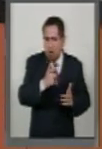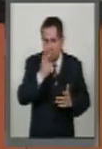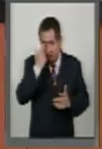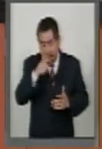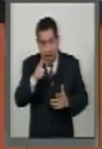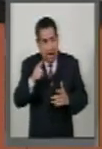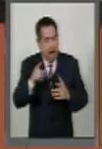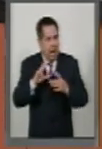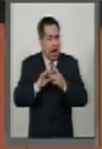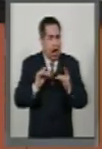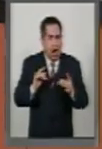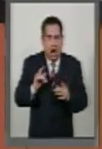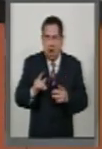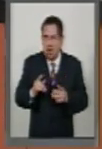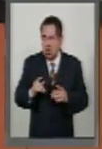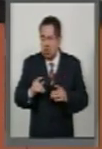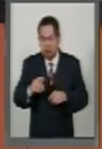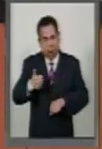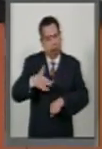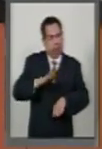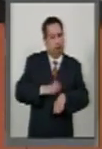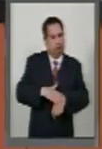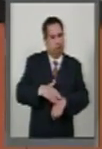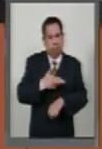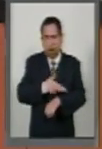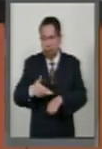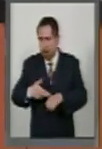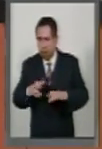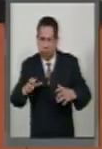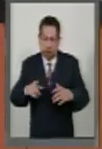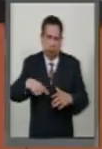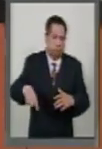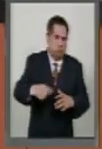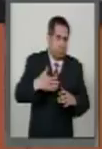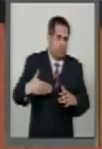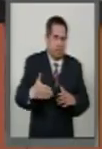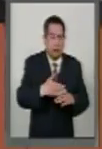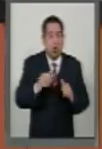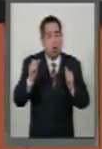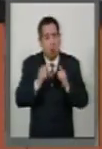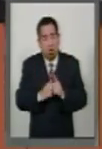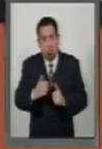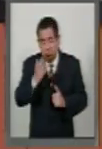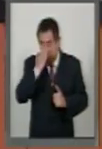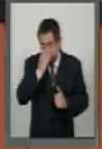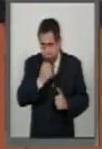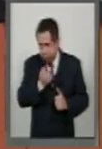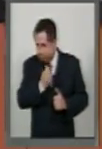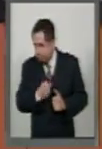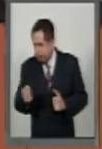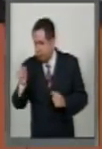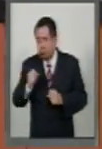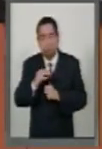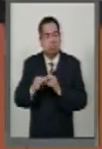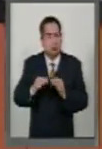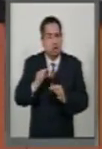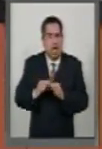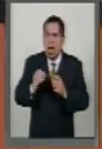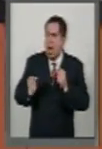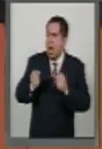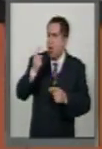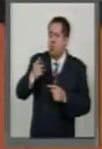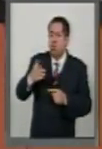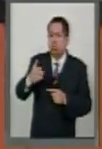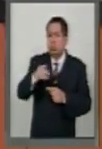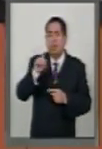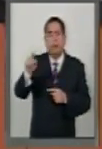una práctica de administración pesquera eficaz que ya se aplica en algunas